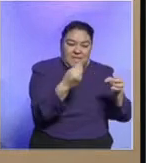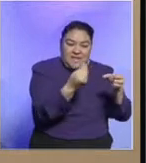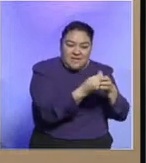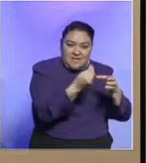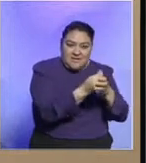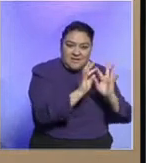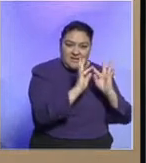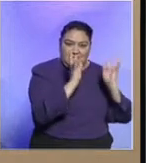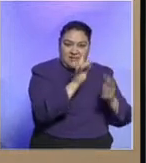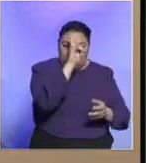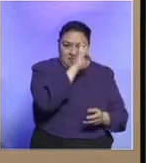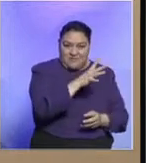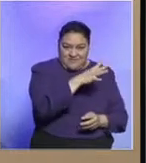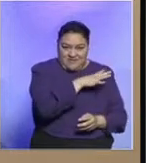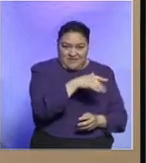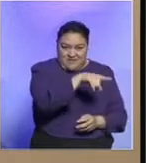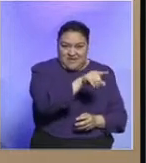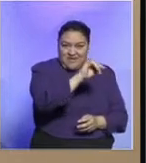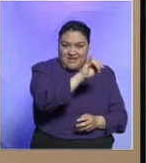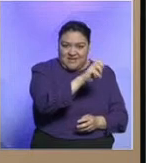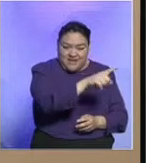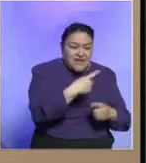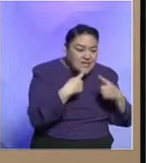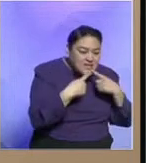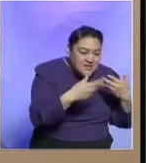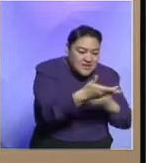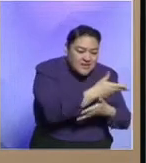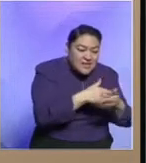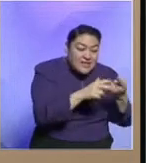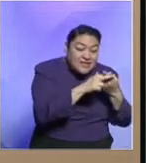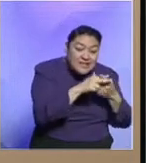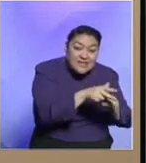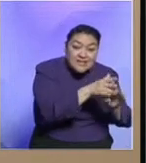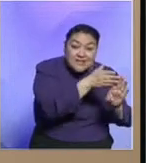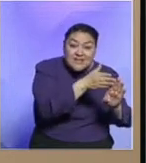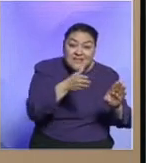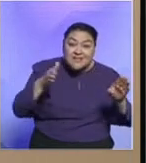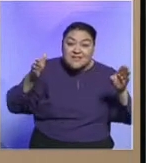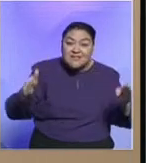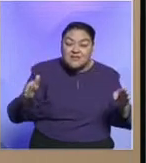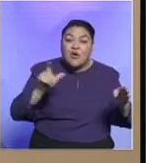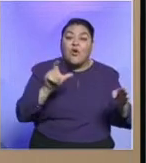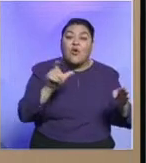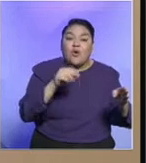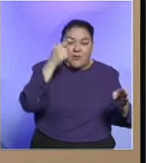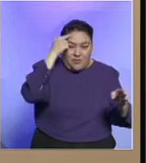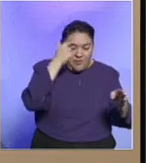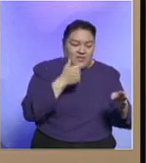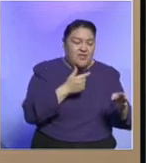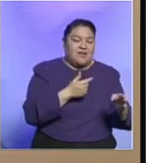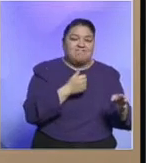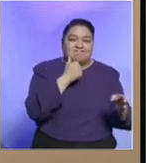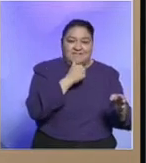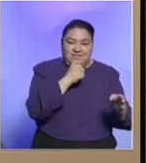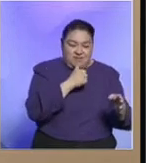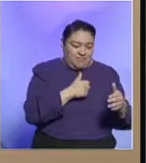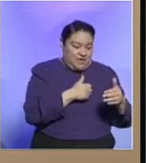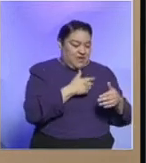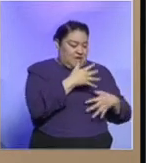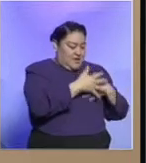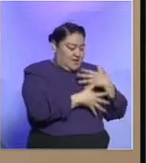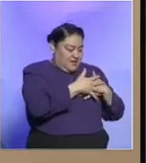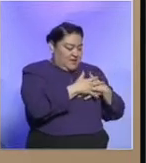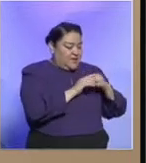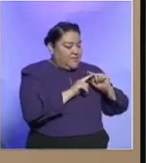el Consejo General del Instituto Nacional Electoral dentro de los 7 días posteriores a la entrada